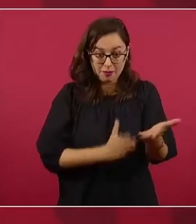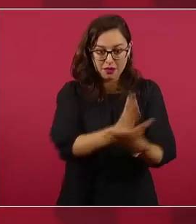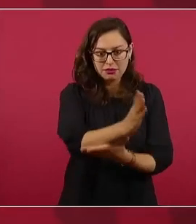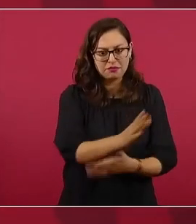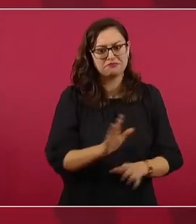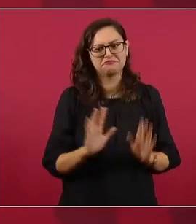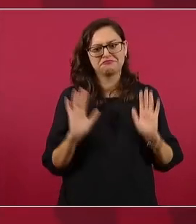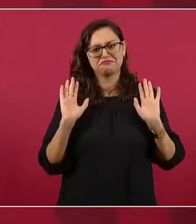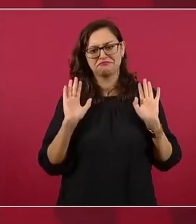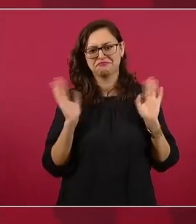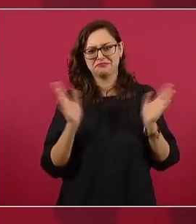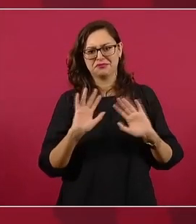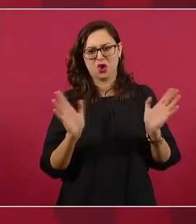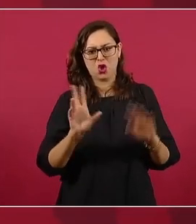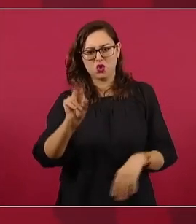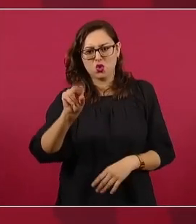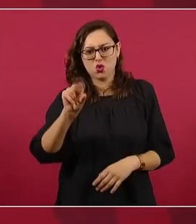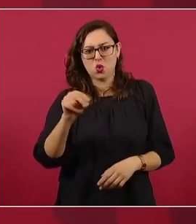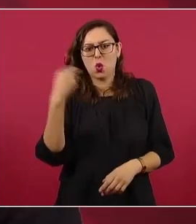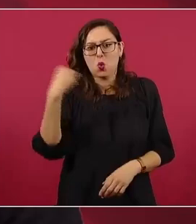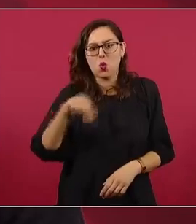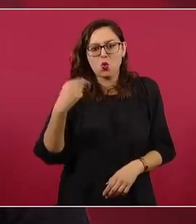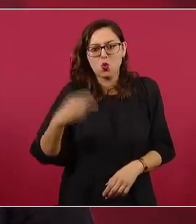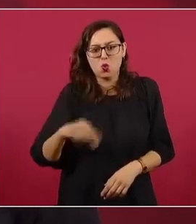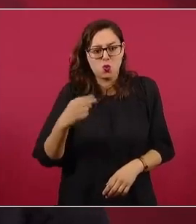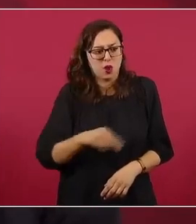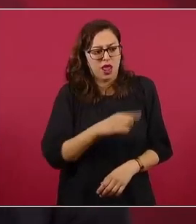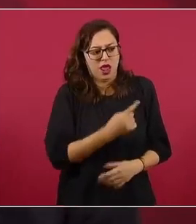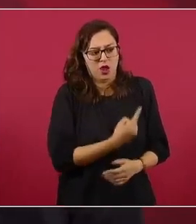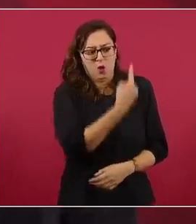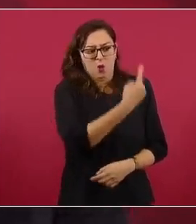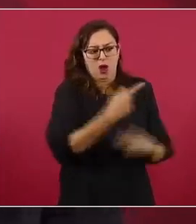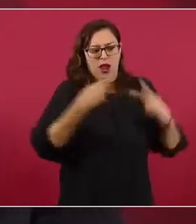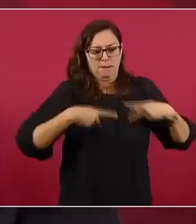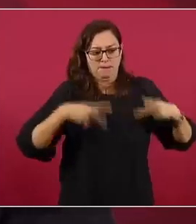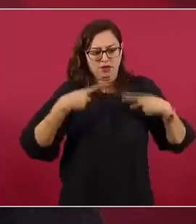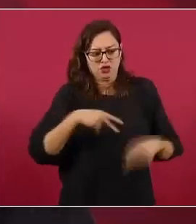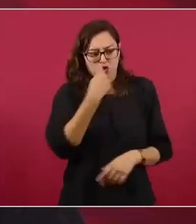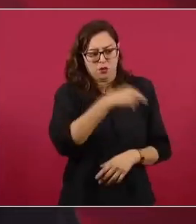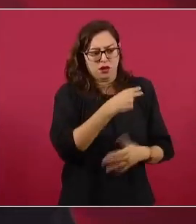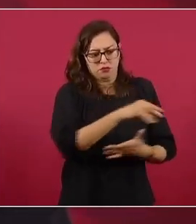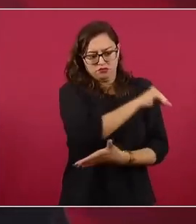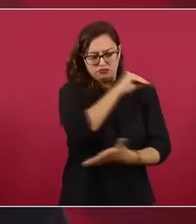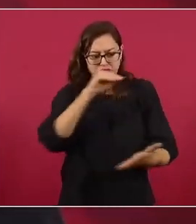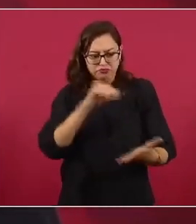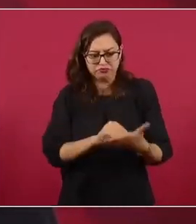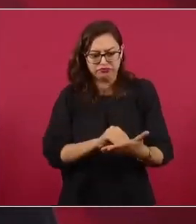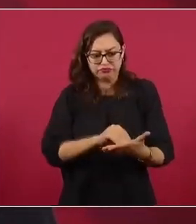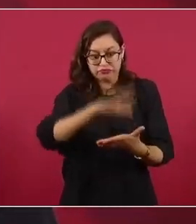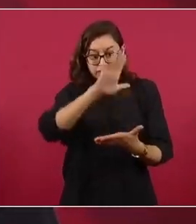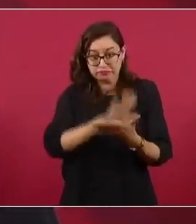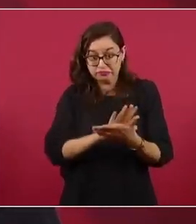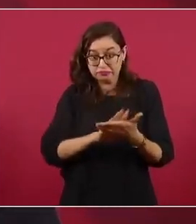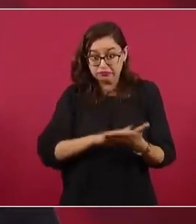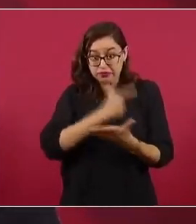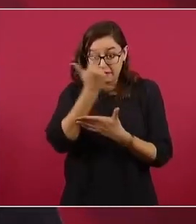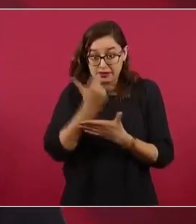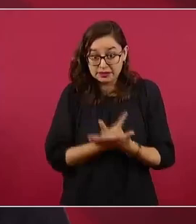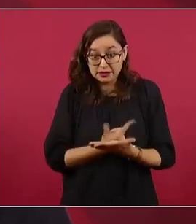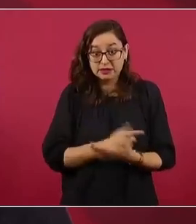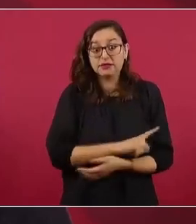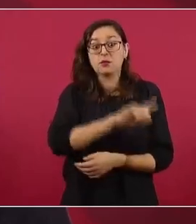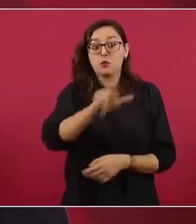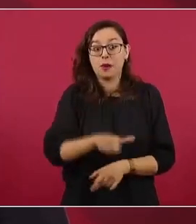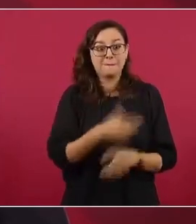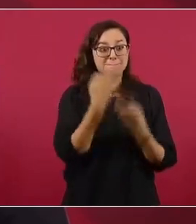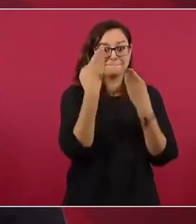ingresa a la lista de personas bloqueadas, sino que se envía a todo el sistema financiero un boletín, digámoslo